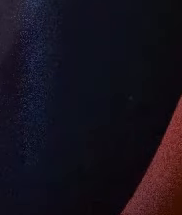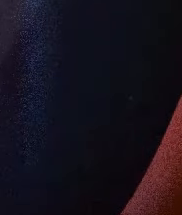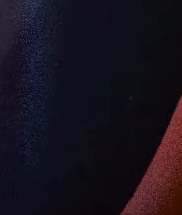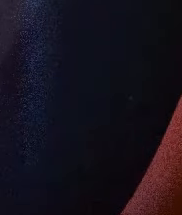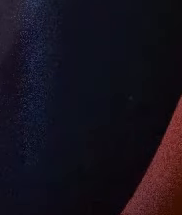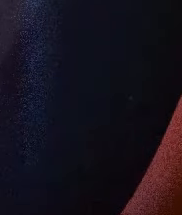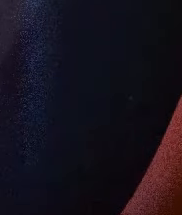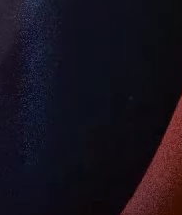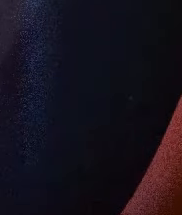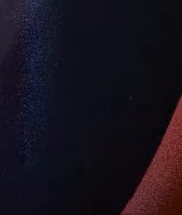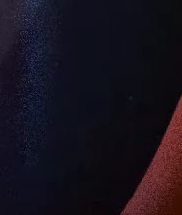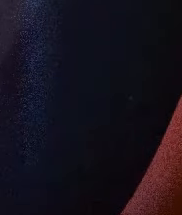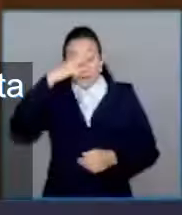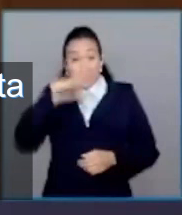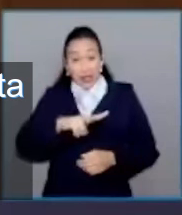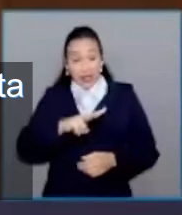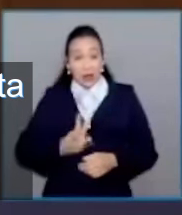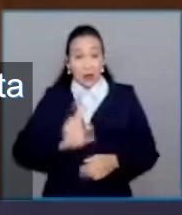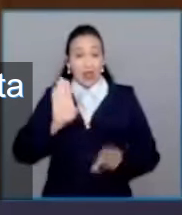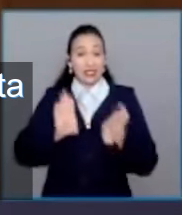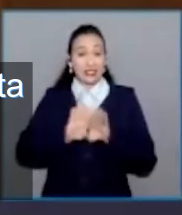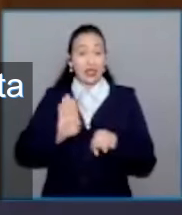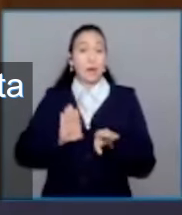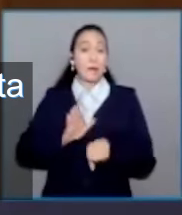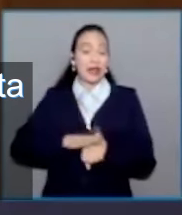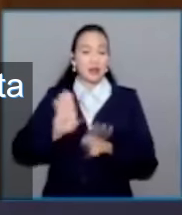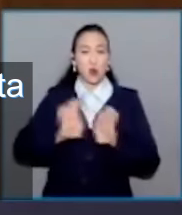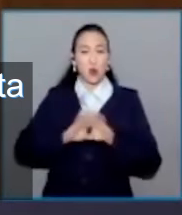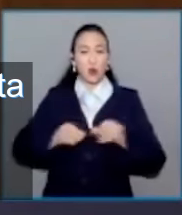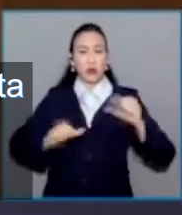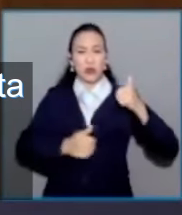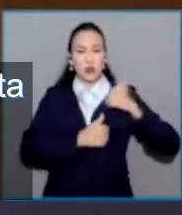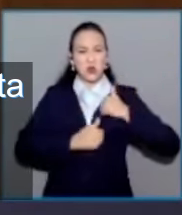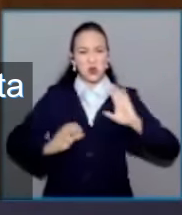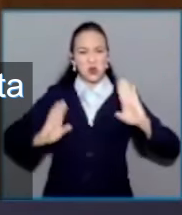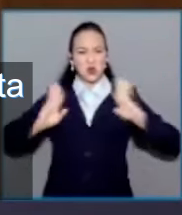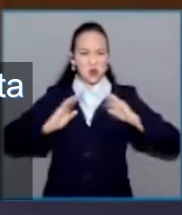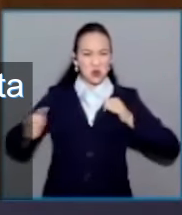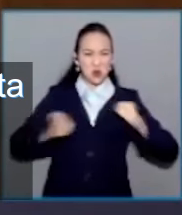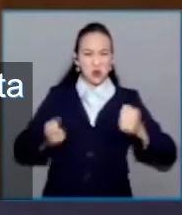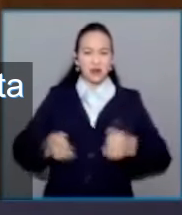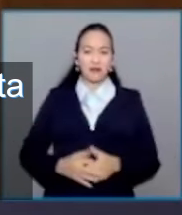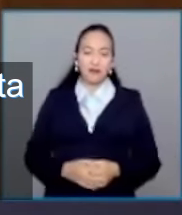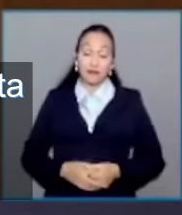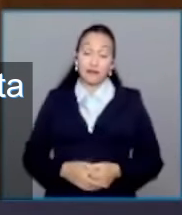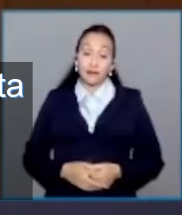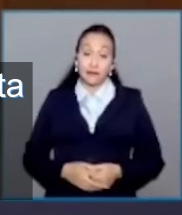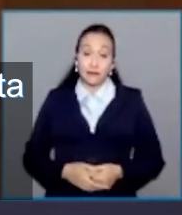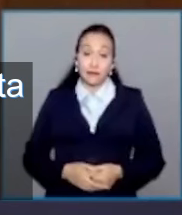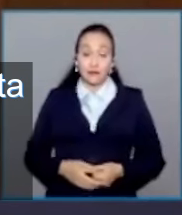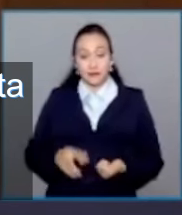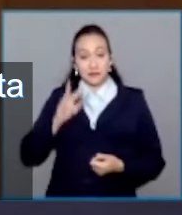decidió pues acatar la orden de López el anélido que ya se largó eso de entregarle todas las